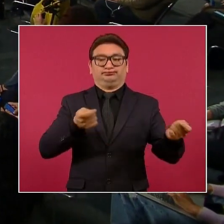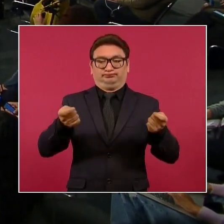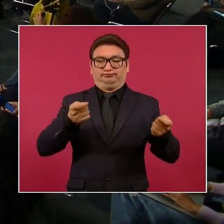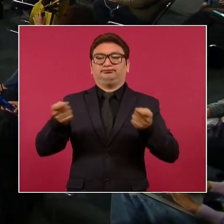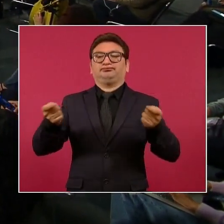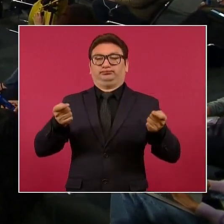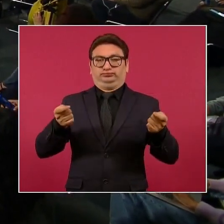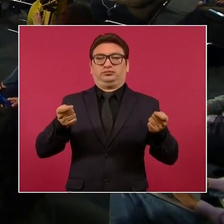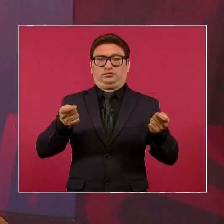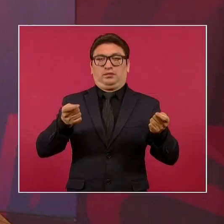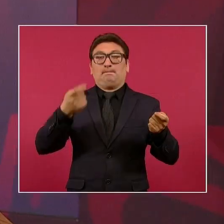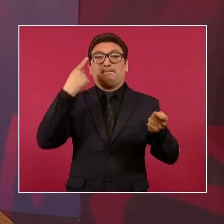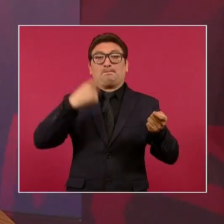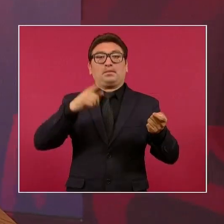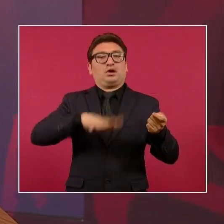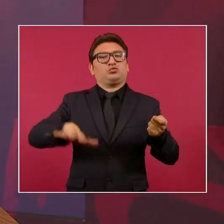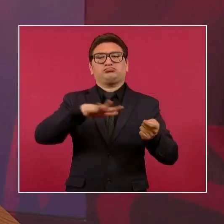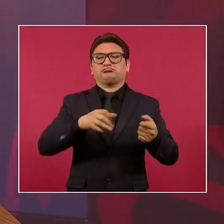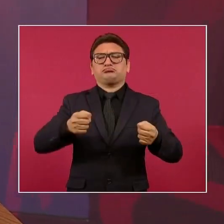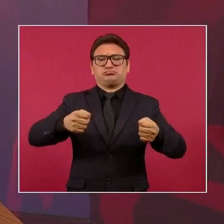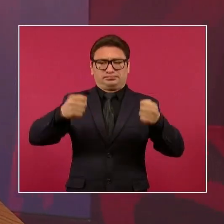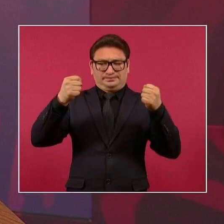de garantizar